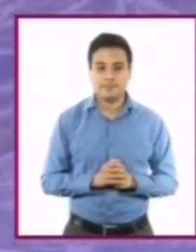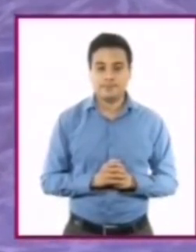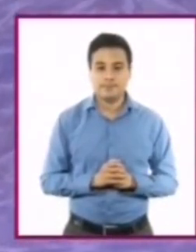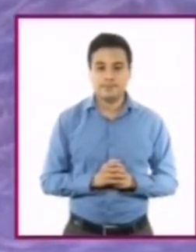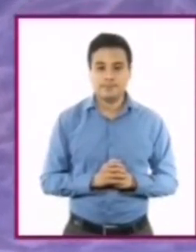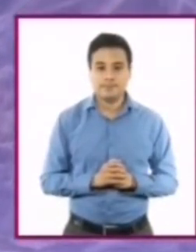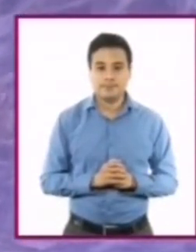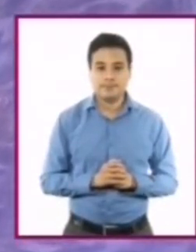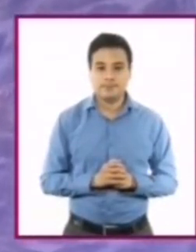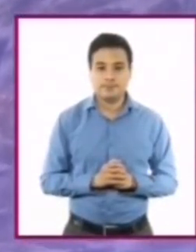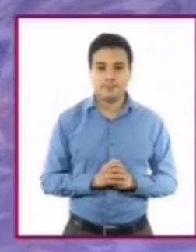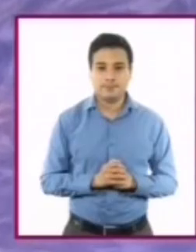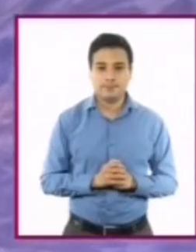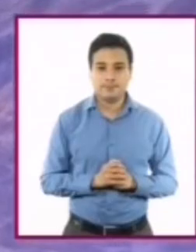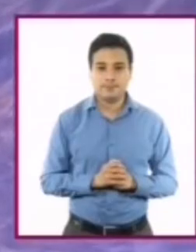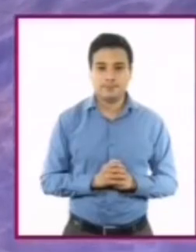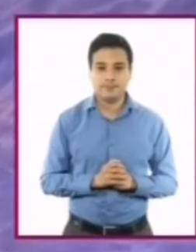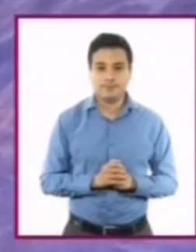Bien.